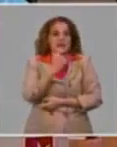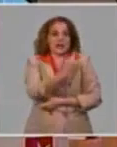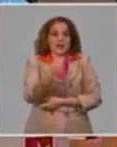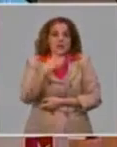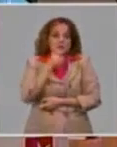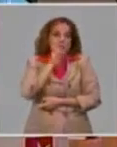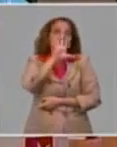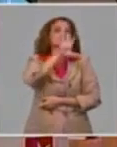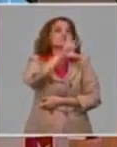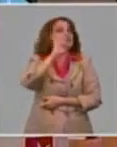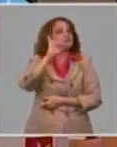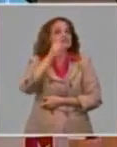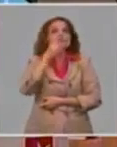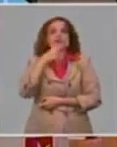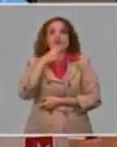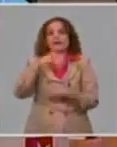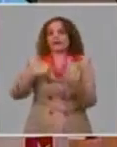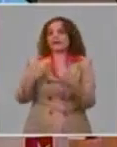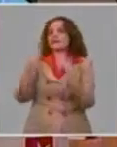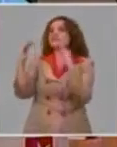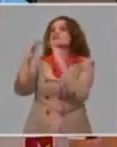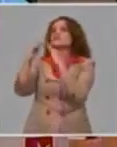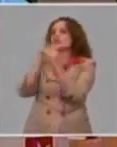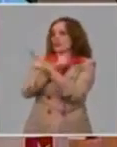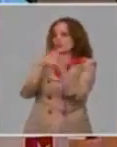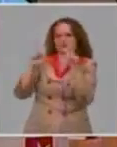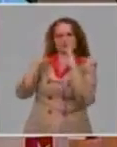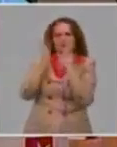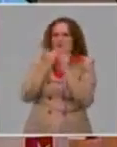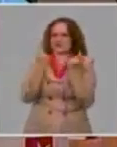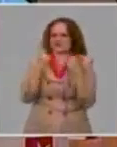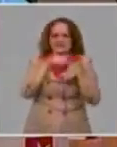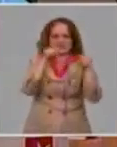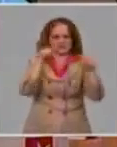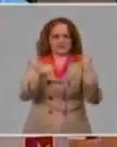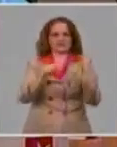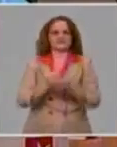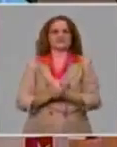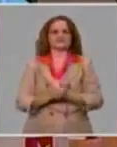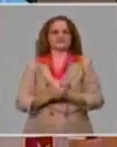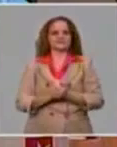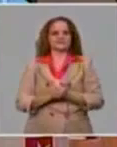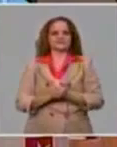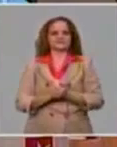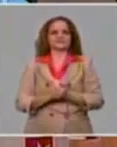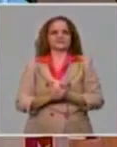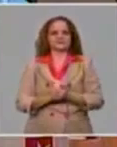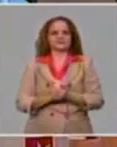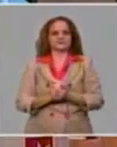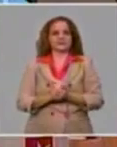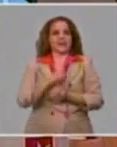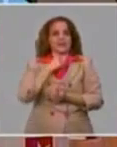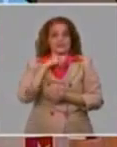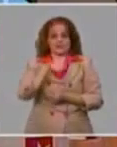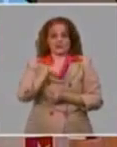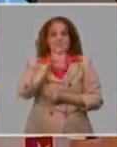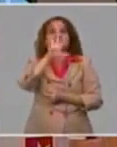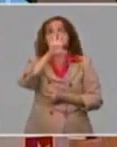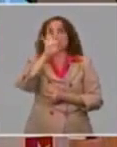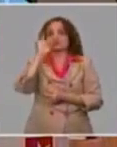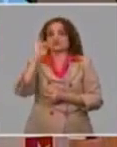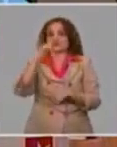faltaría algunos productos de balance nacional, que son 10 renglones. O sea, los 57 que produce la industria local, o